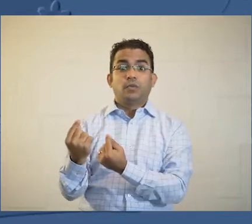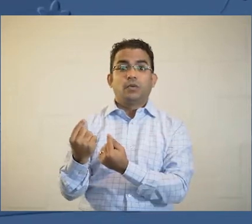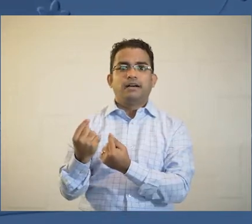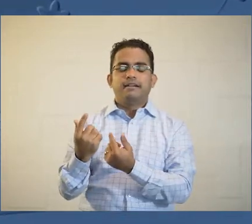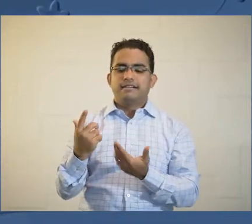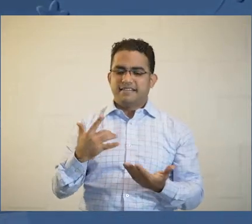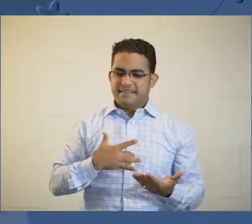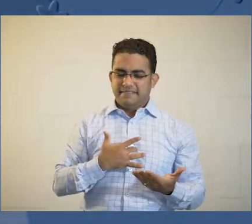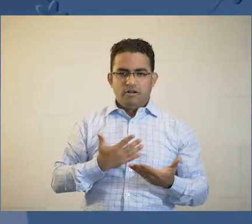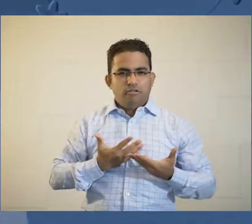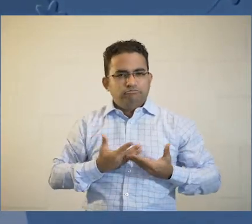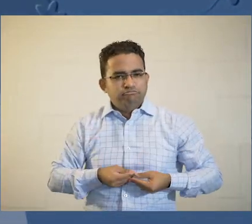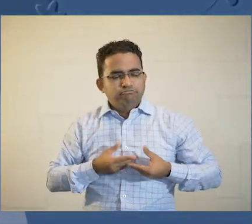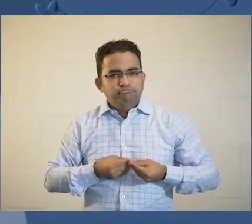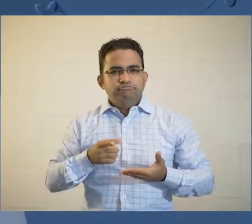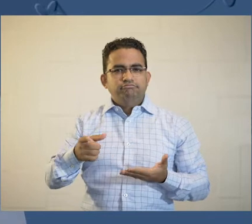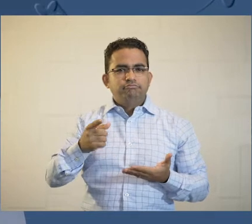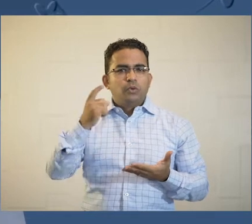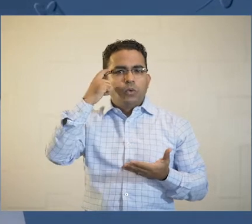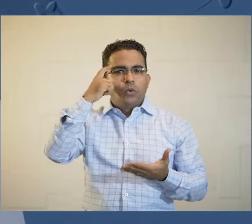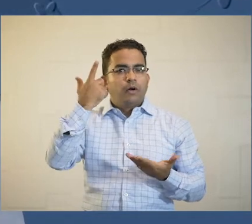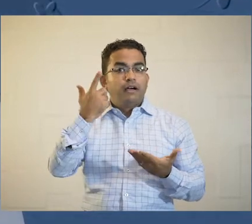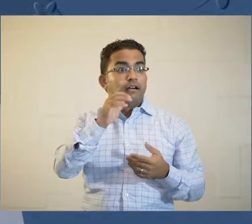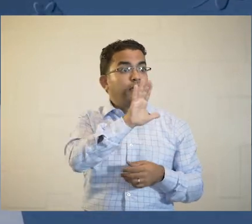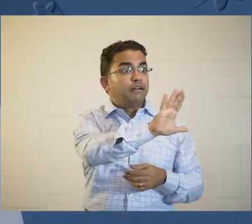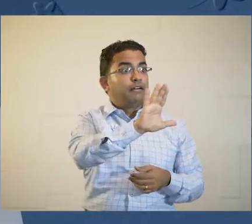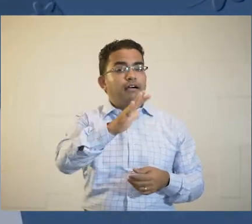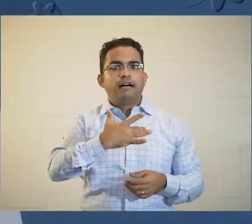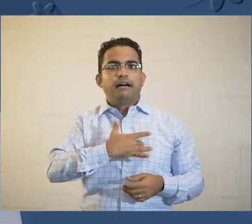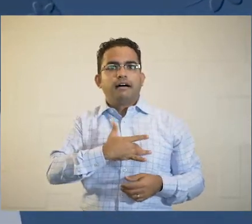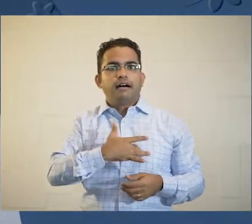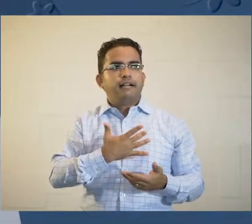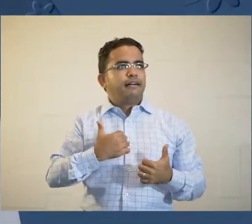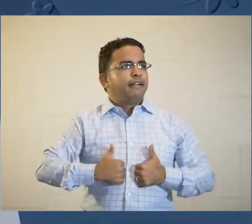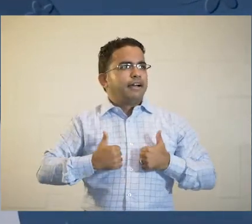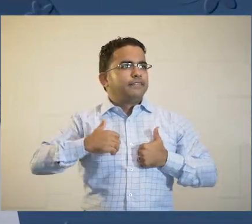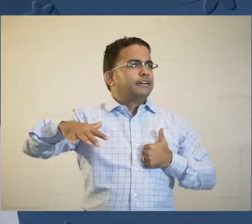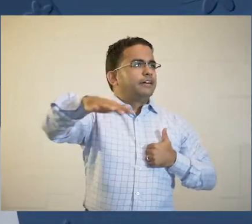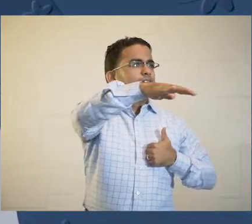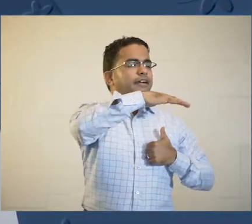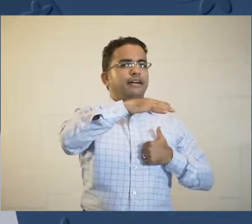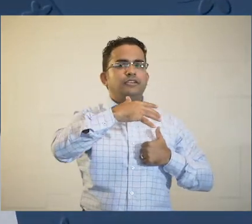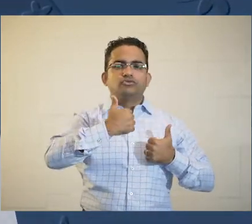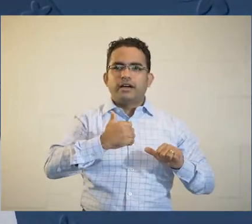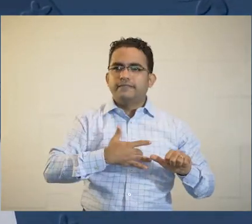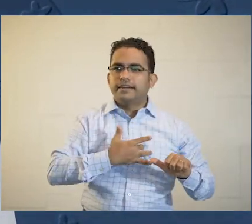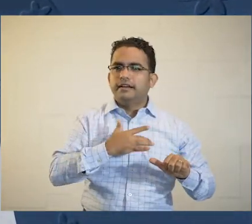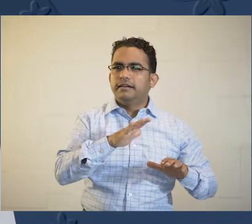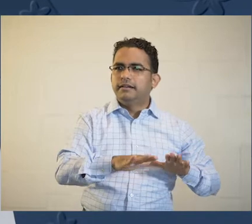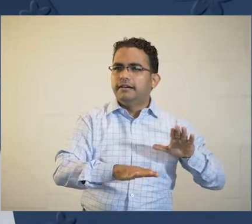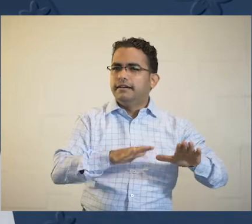le dio la sensibilidad suficiente para escuchar los latidos de la vida a cada paso.